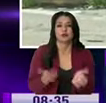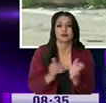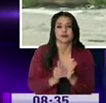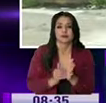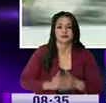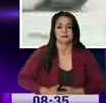huecos a la vista